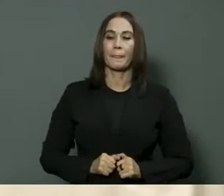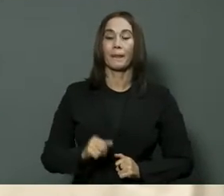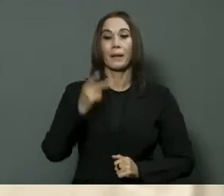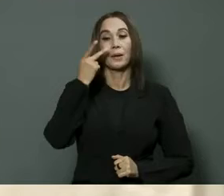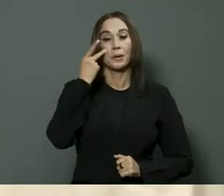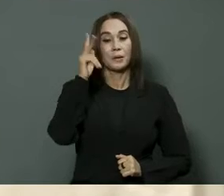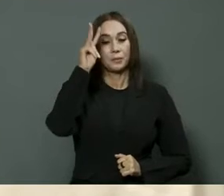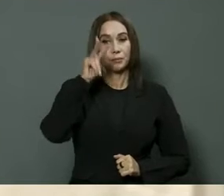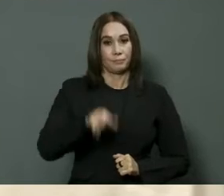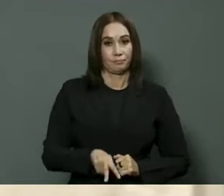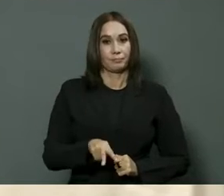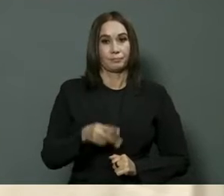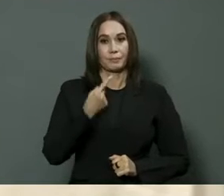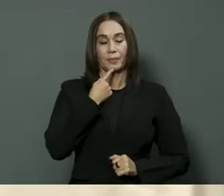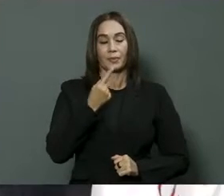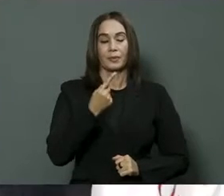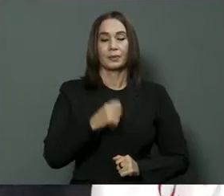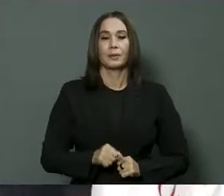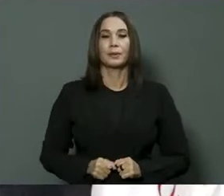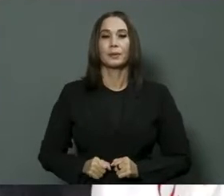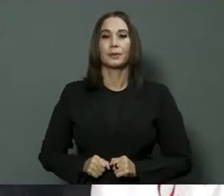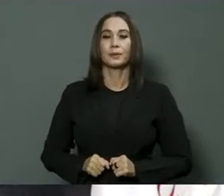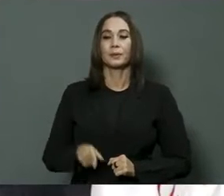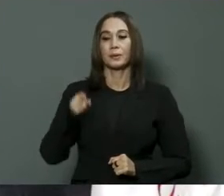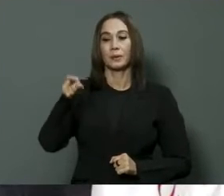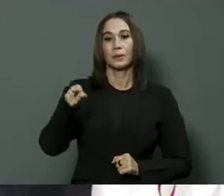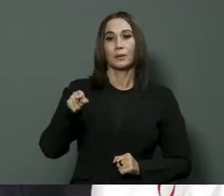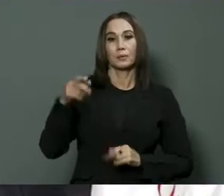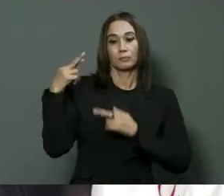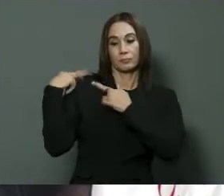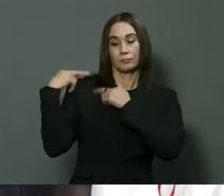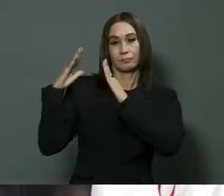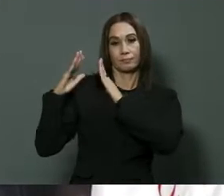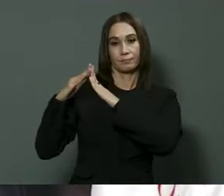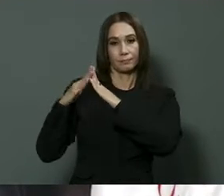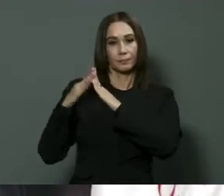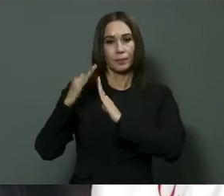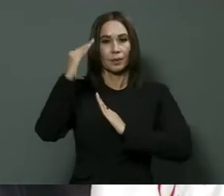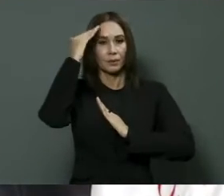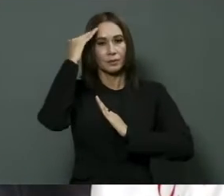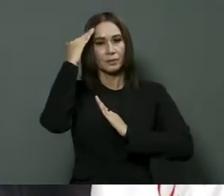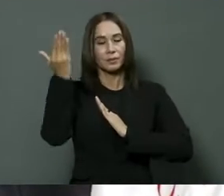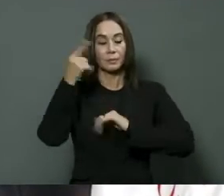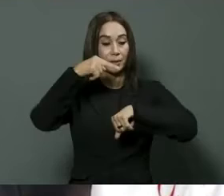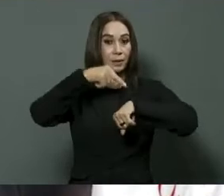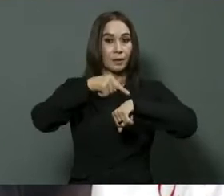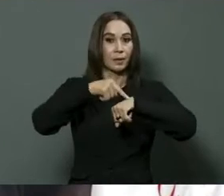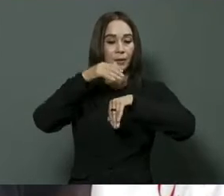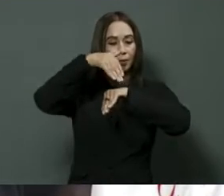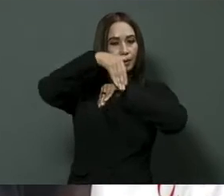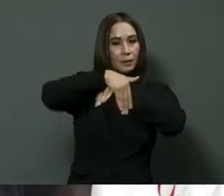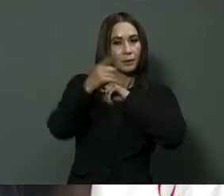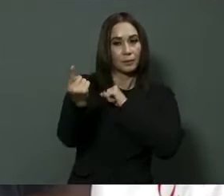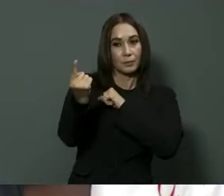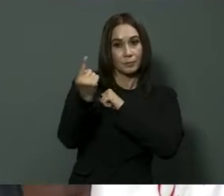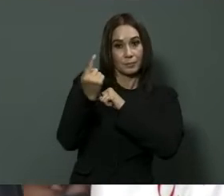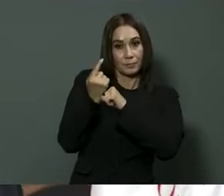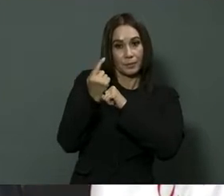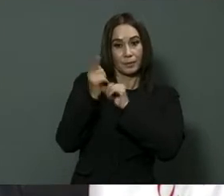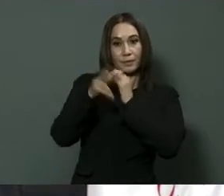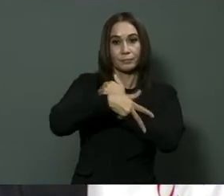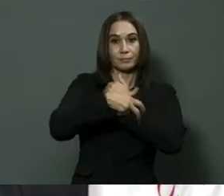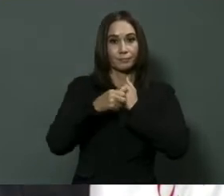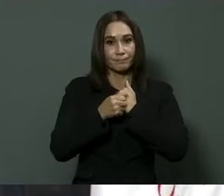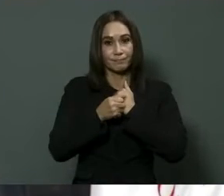Fíjense en esto, afirman, si un dueño de casa supiera a qué hora de la noche lo va a asaltar un